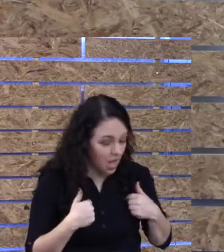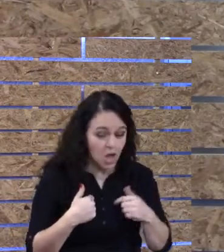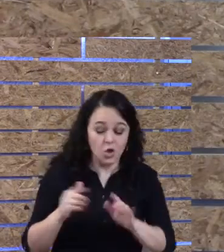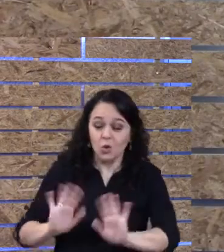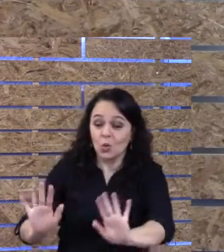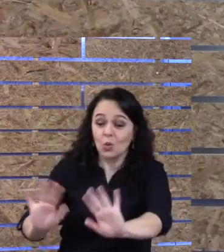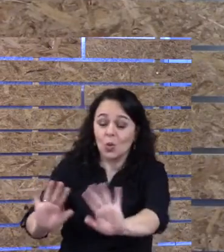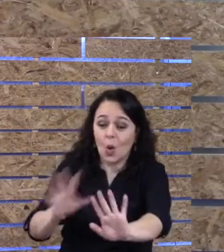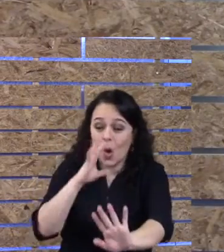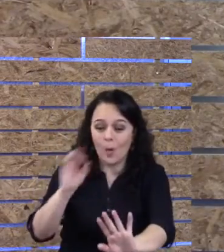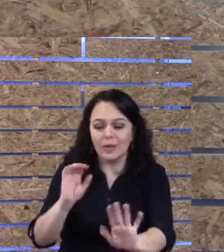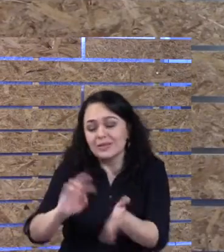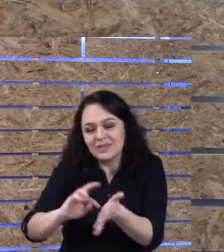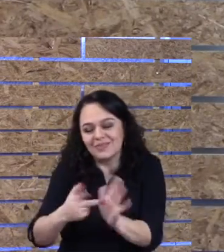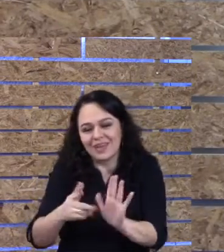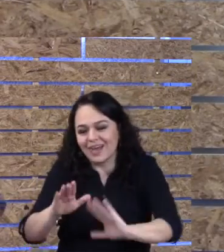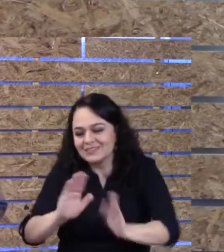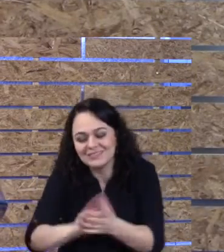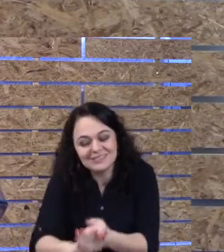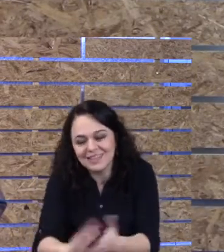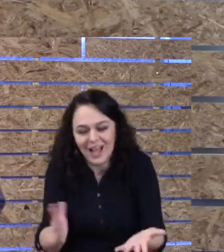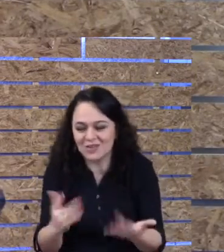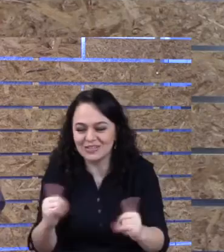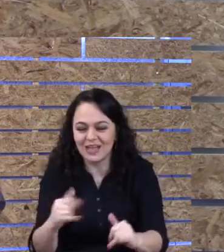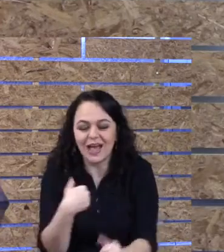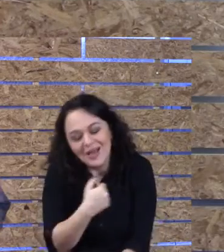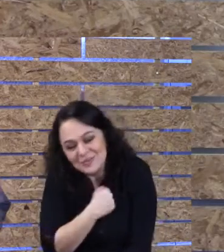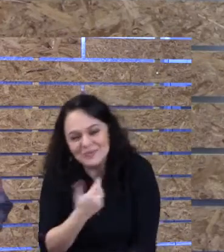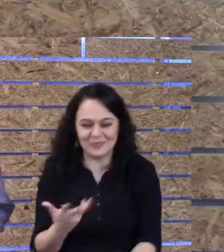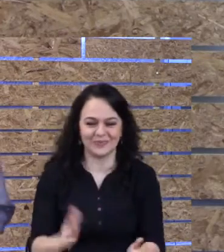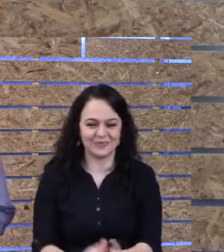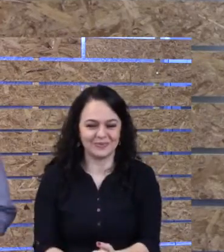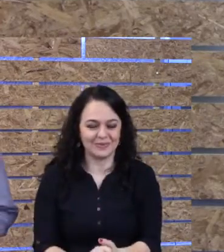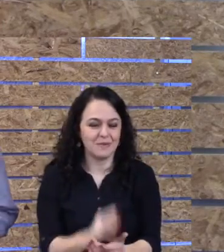No, señor, es que es una forma de saludar, pero